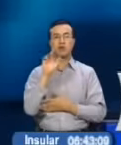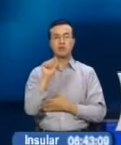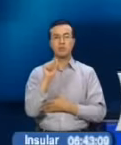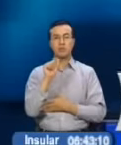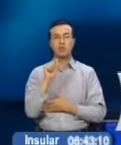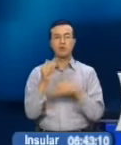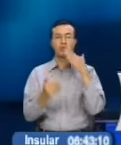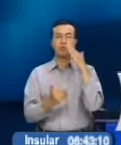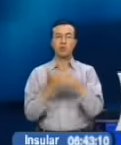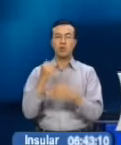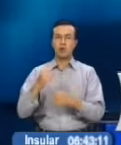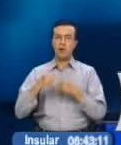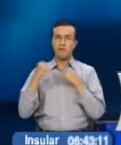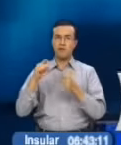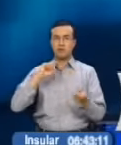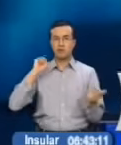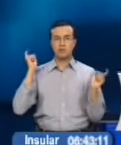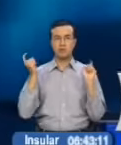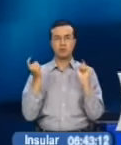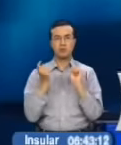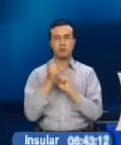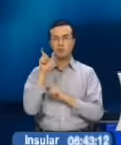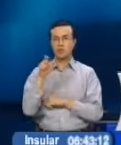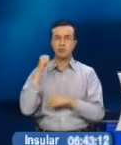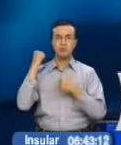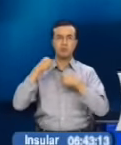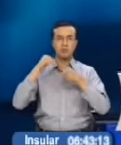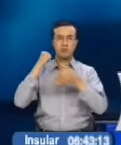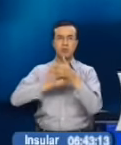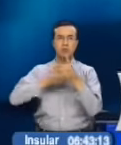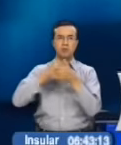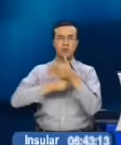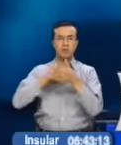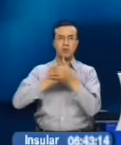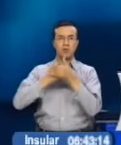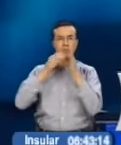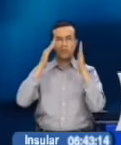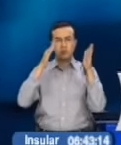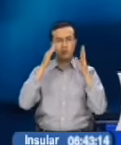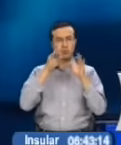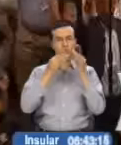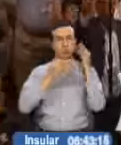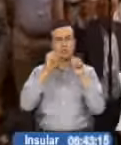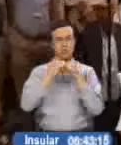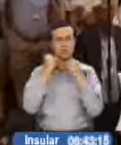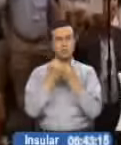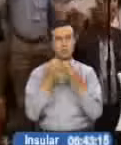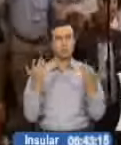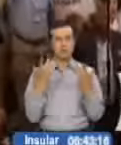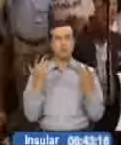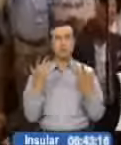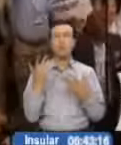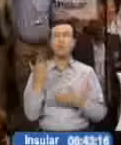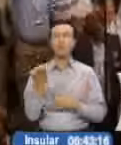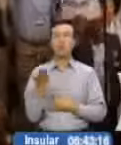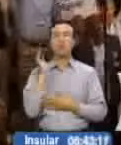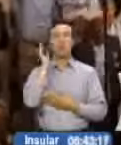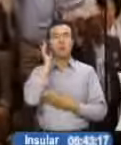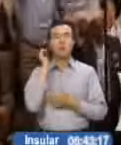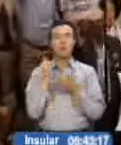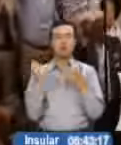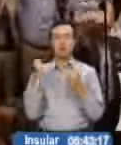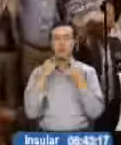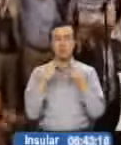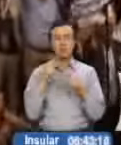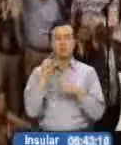como una nueva fuerza de cambio y alguien que ha luchado por largo tiempo a favor de la justicia social. Esto mientras la aspirante demócrata a la Casa Blanca